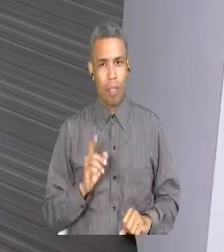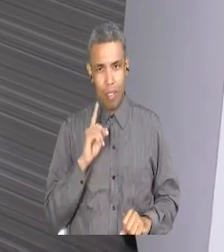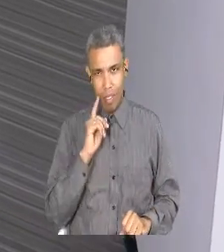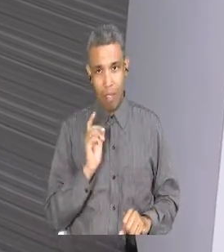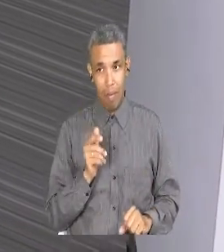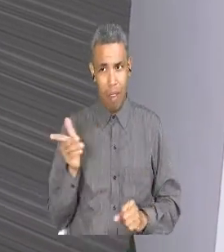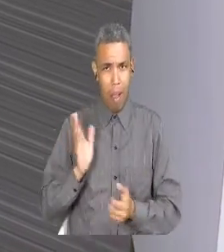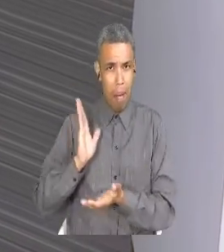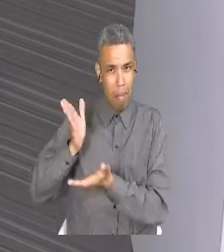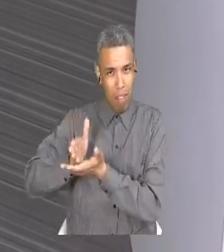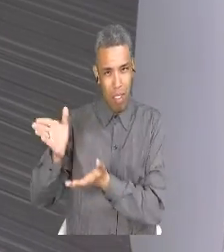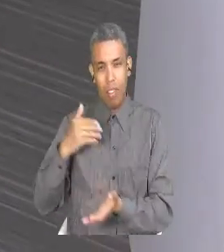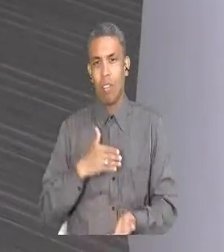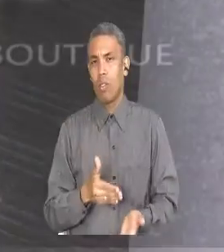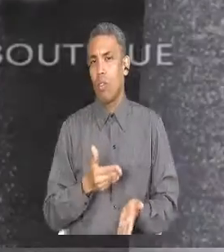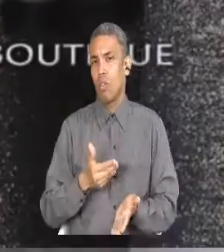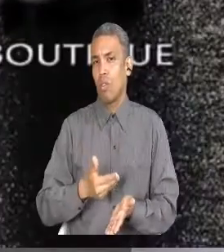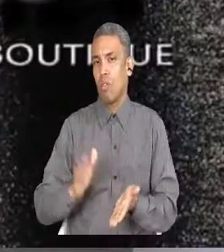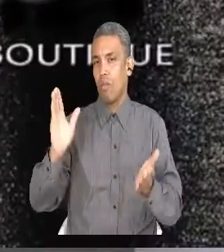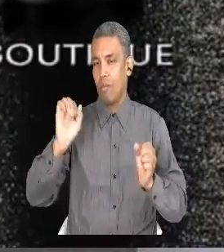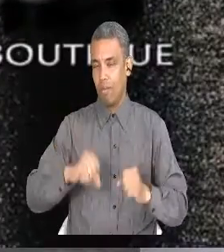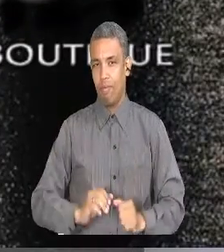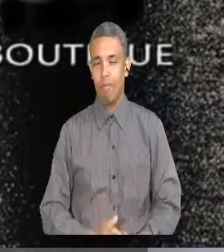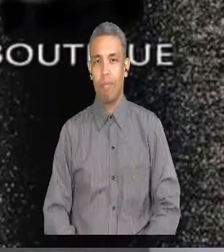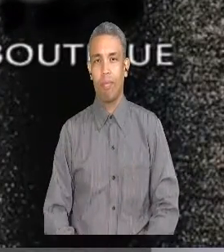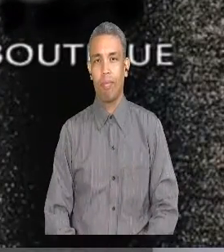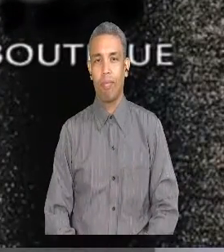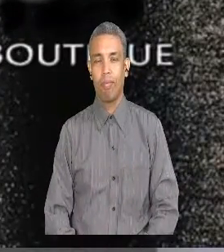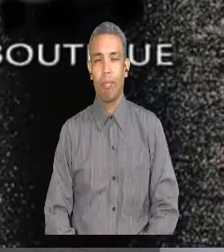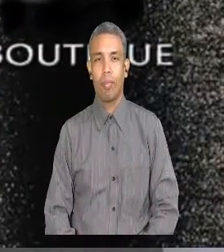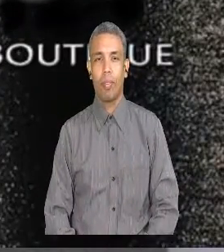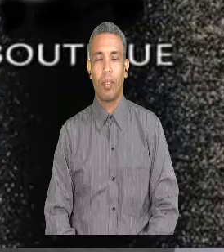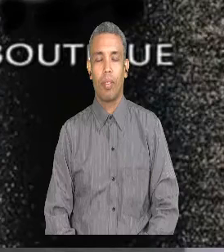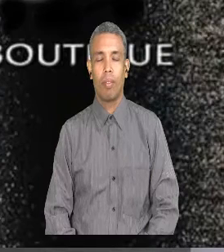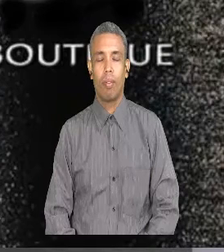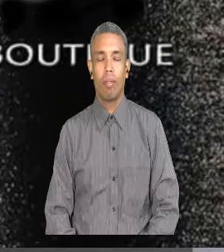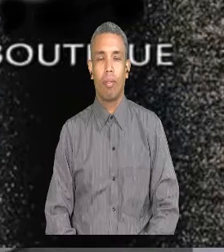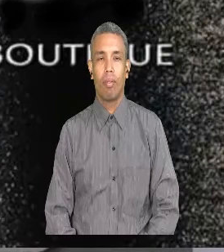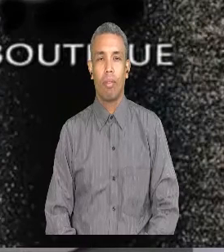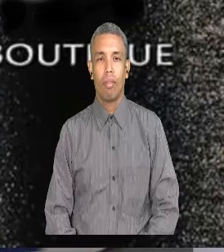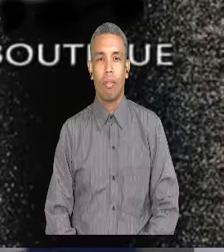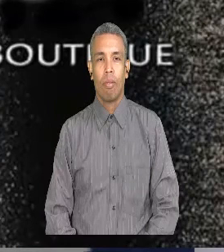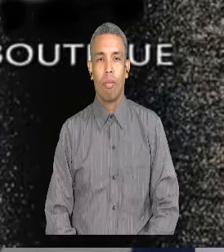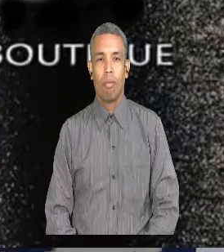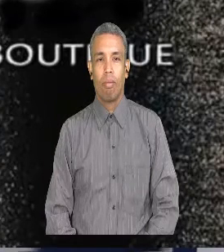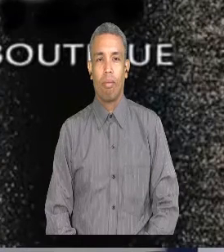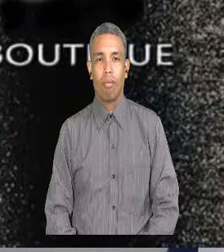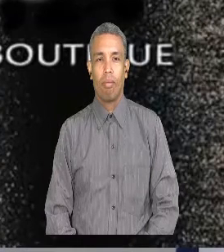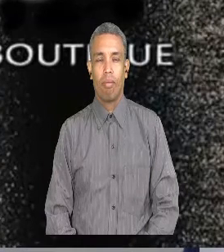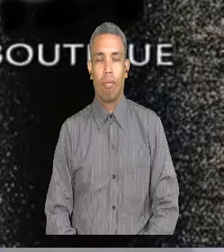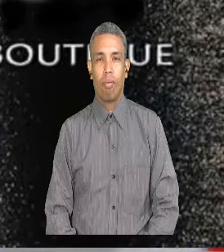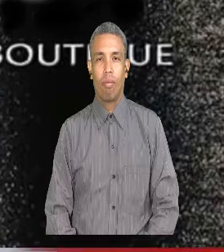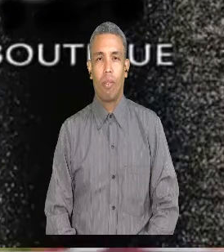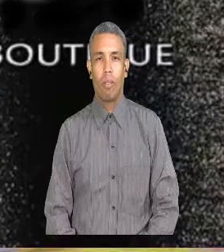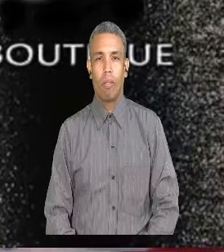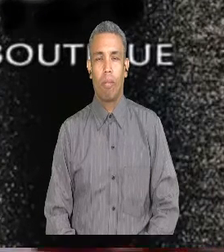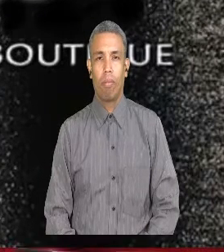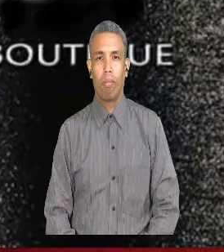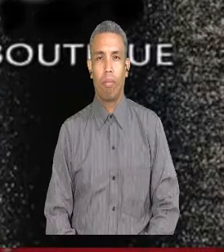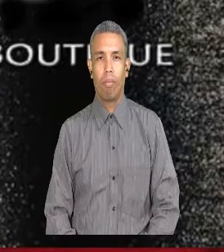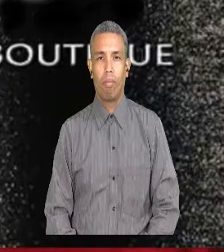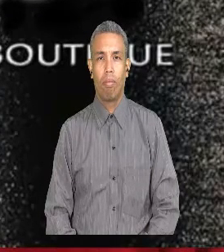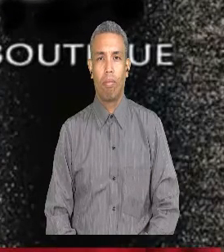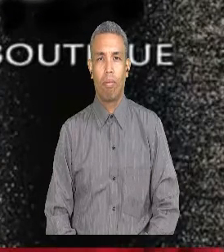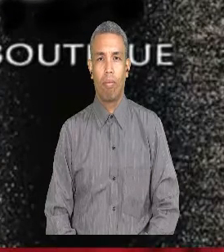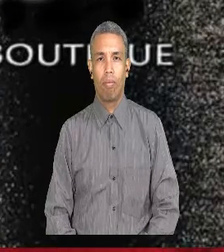zona rosa. Y ahora sí, me voy entonces a trasladar por aquí, porque resulta que ya mi